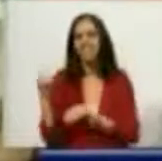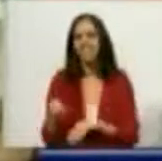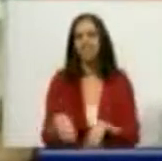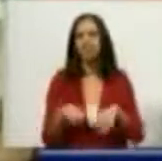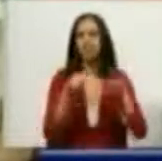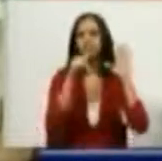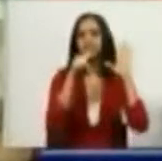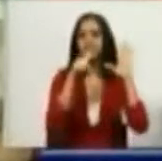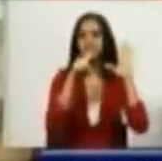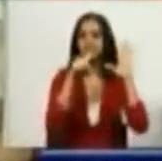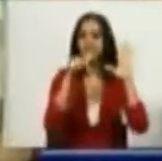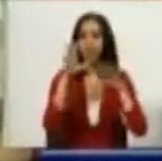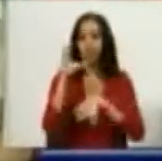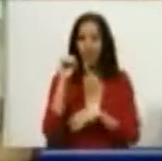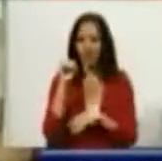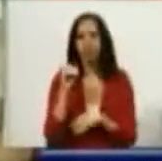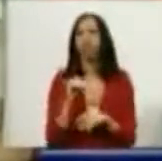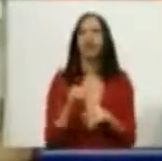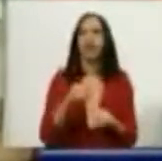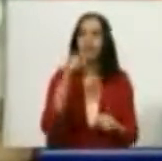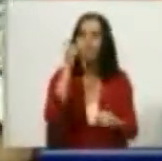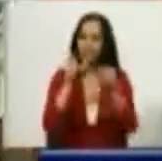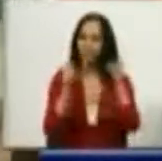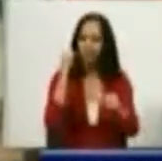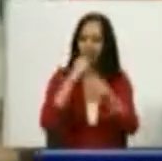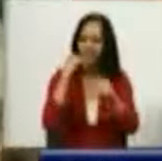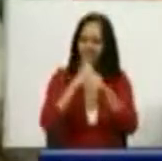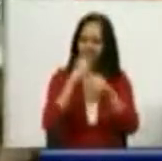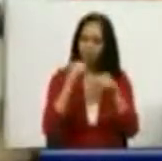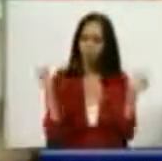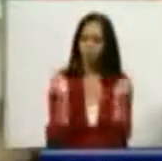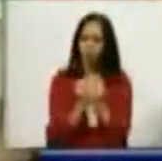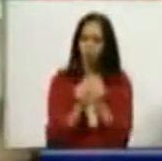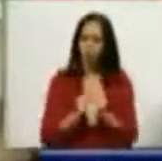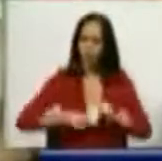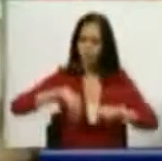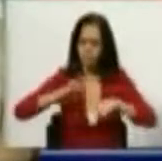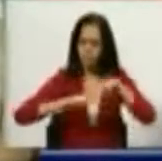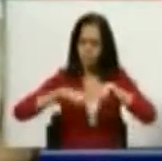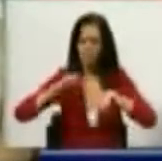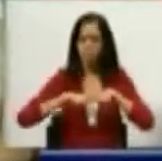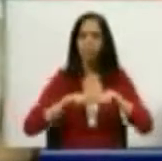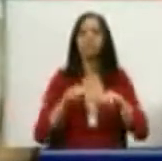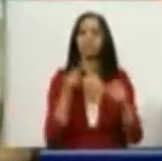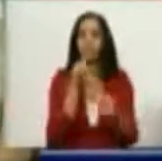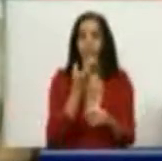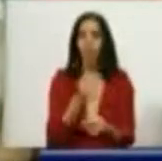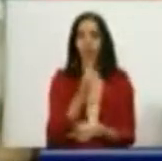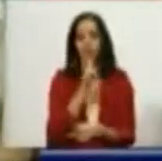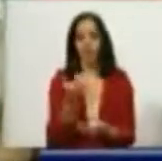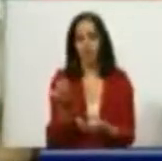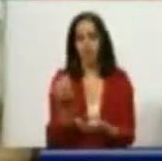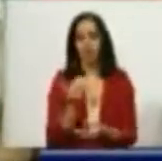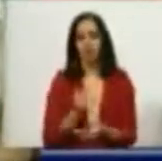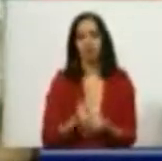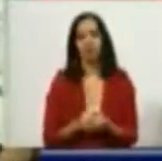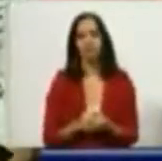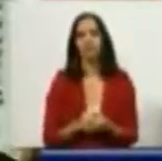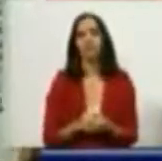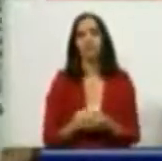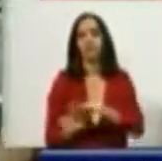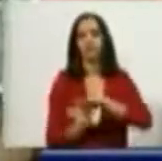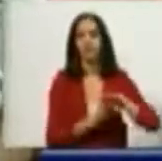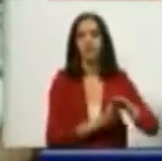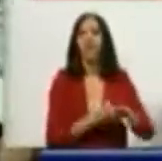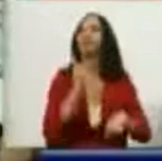en obreros trabajando trabajadores duros es una buena noticia que viene por ahí y también vamos a tener